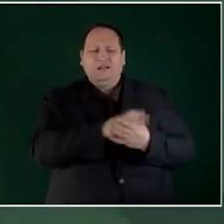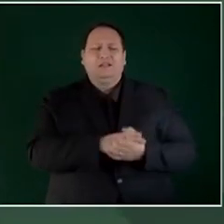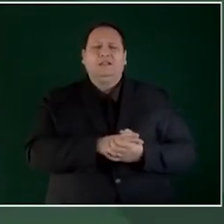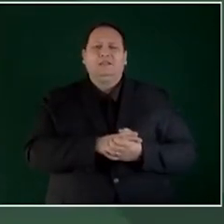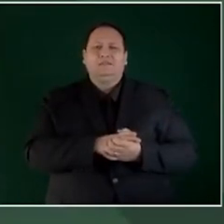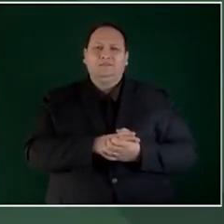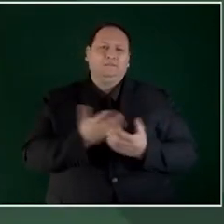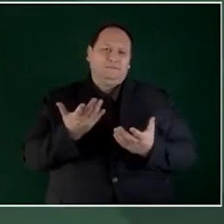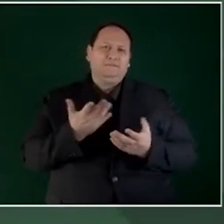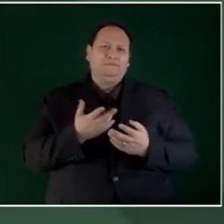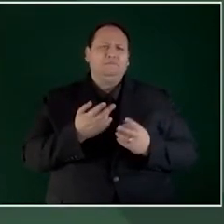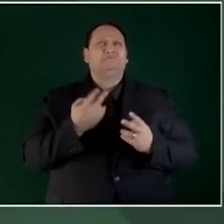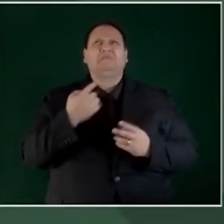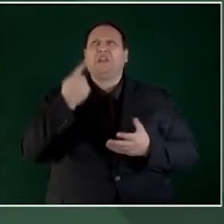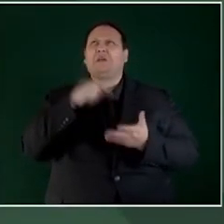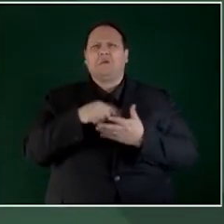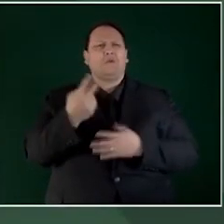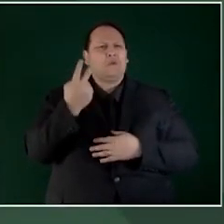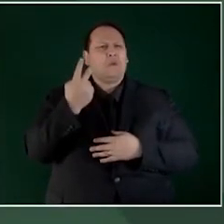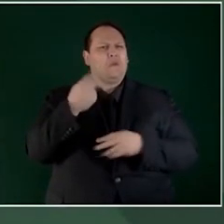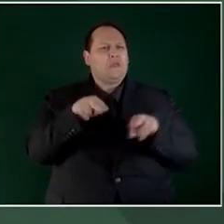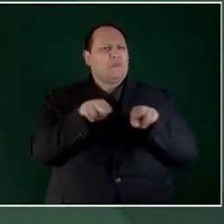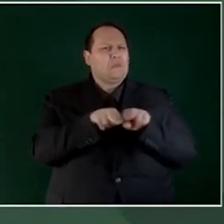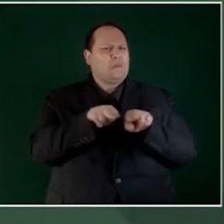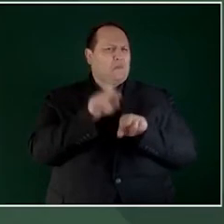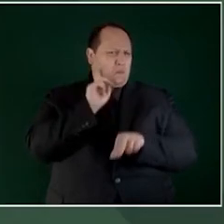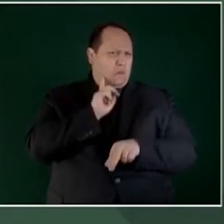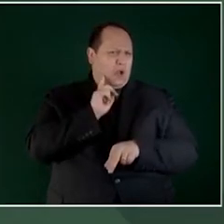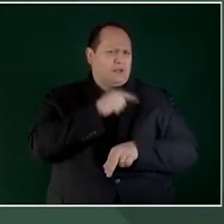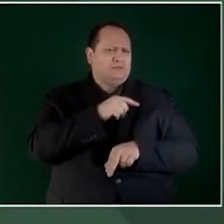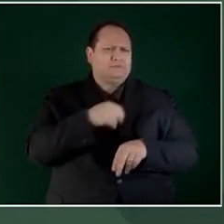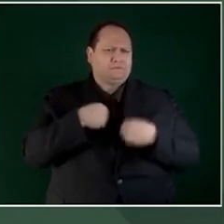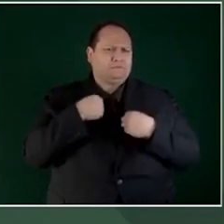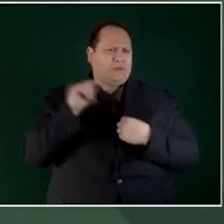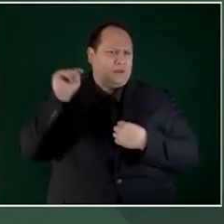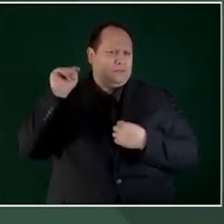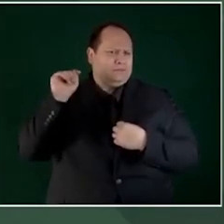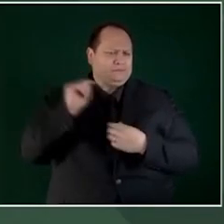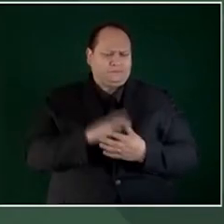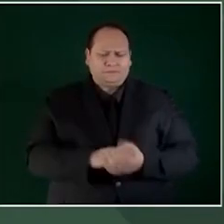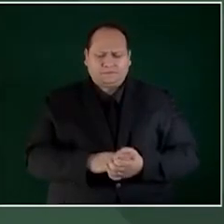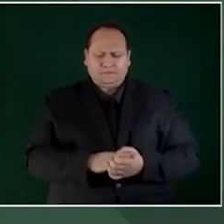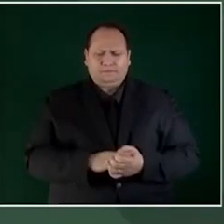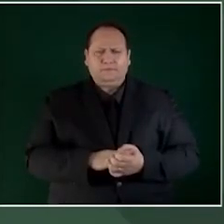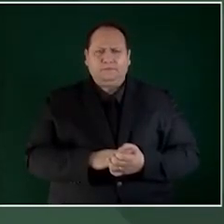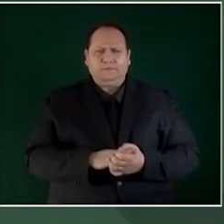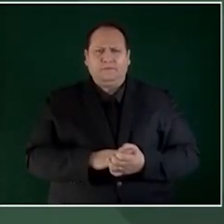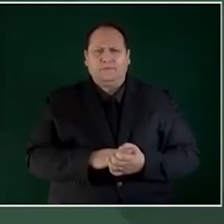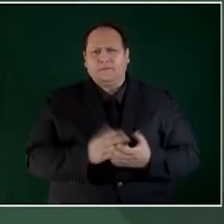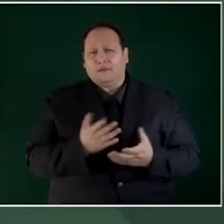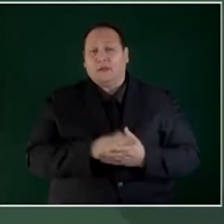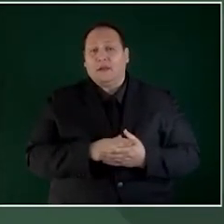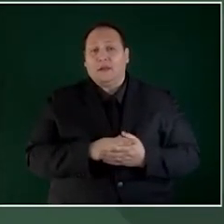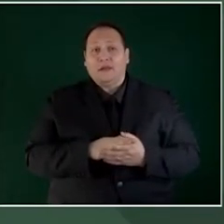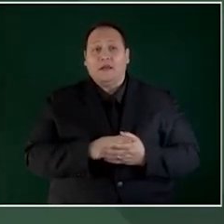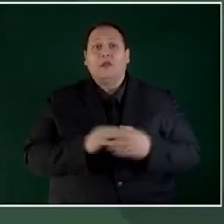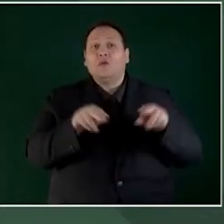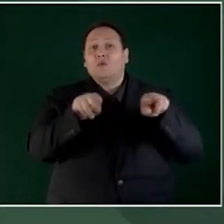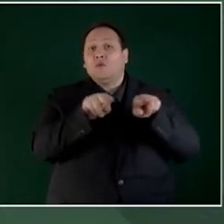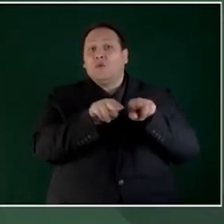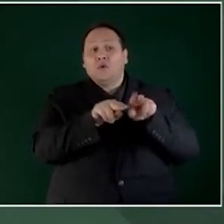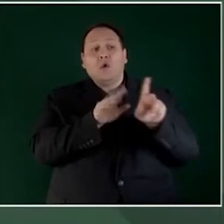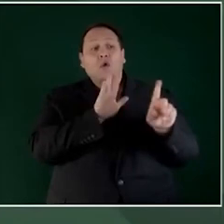de Tabasco, dos nietas de Tabasco. Y el papá de la nuera,